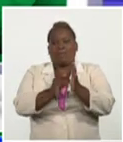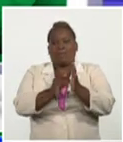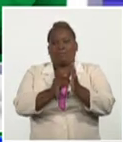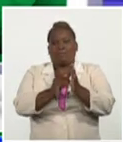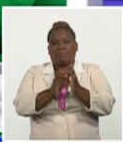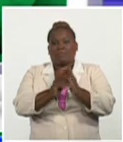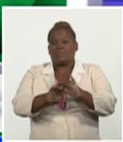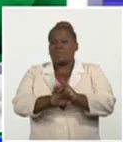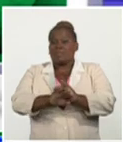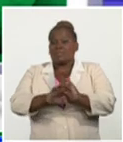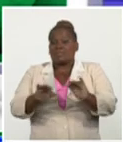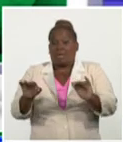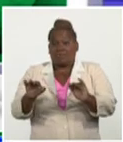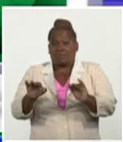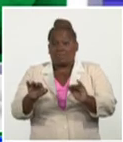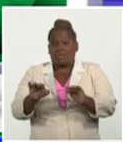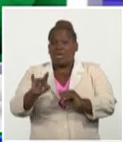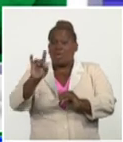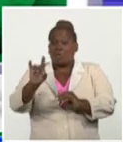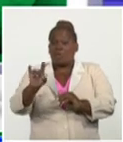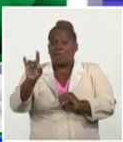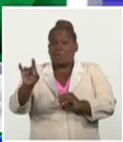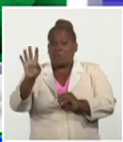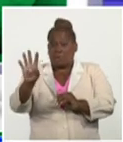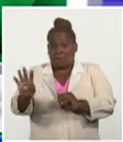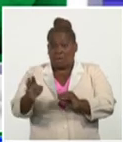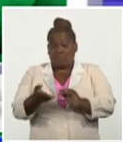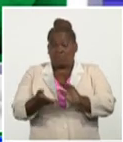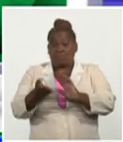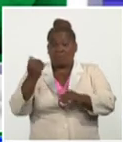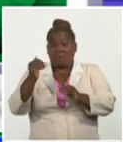estas 994 altas, el